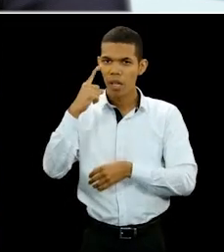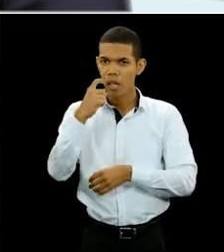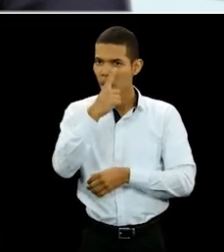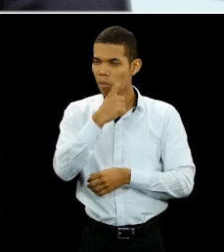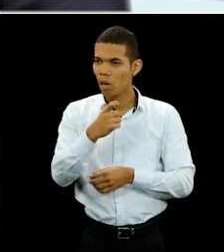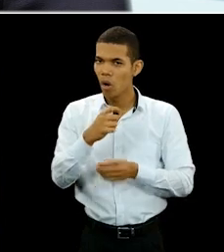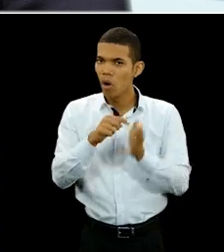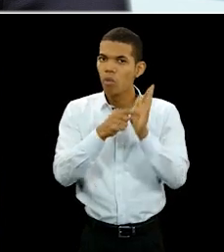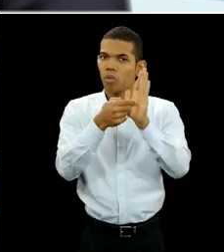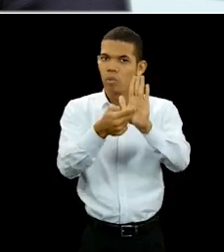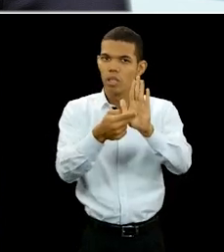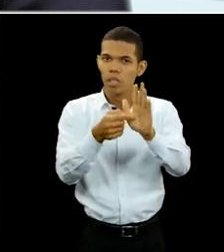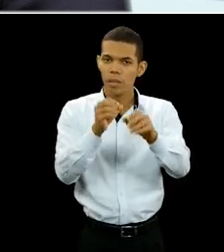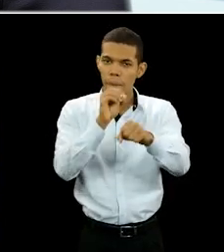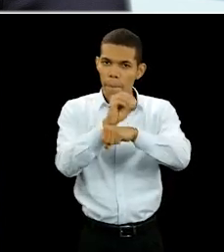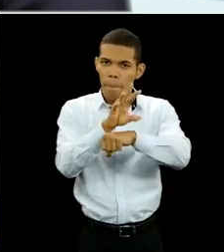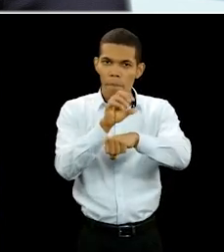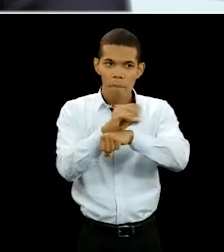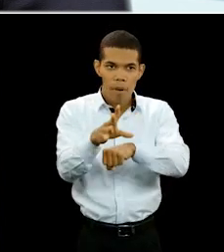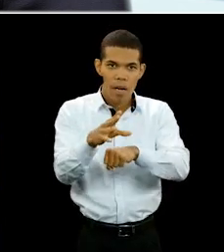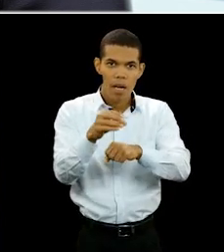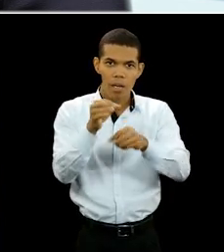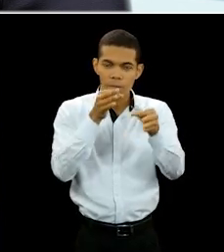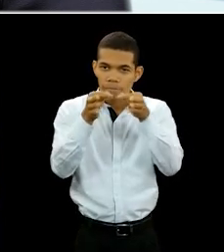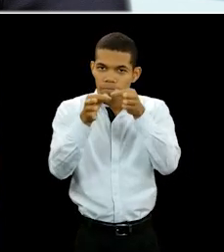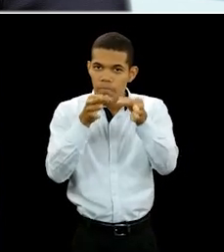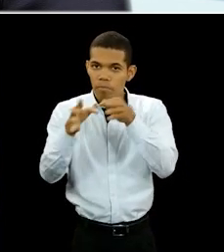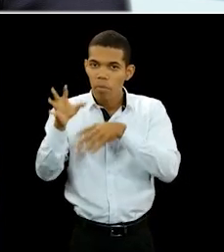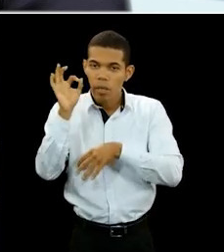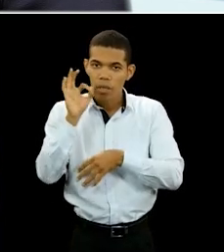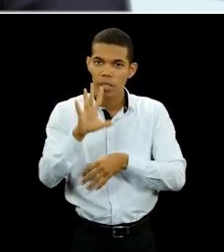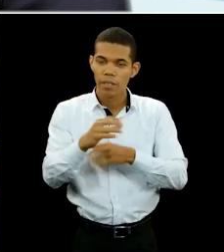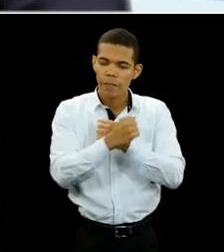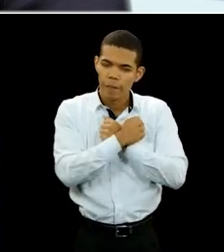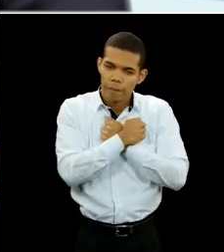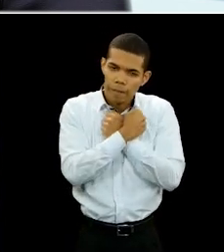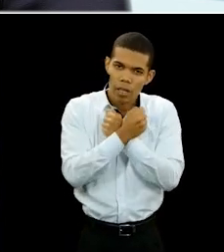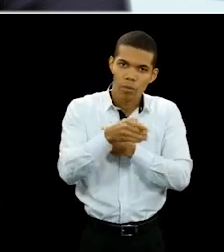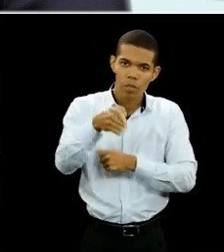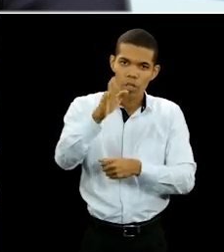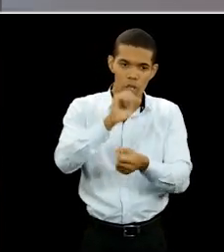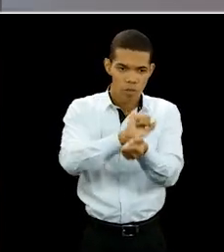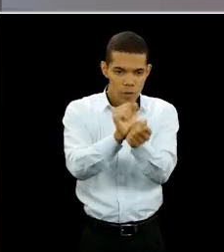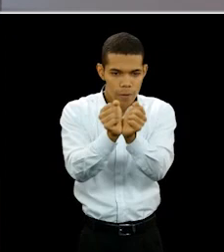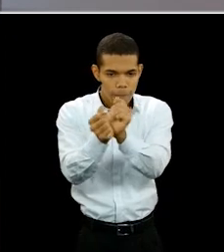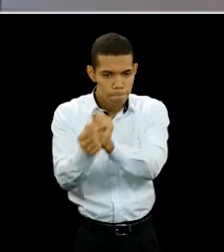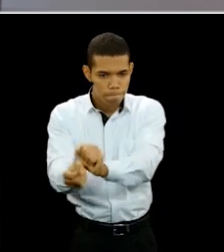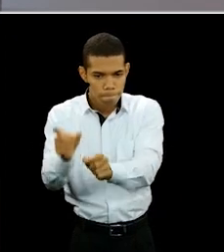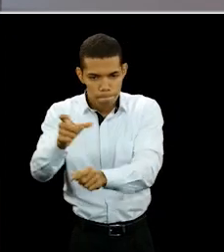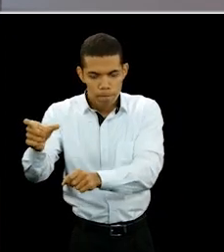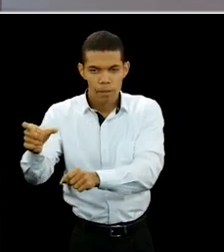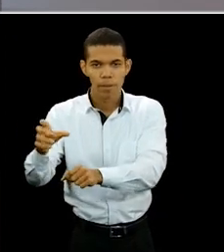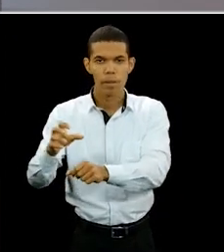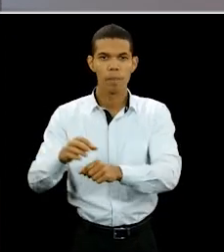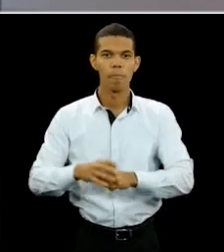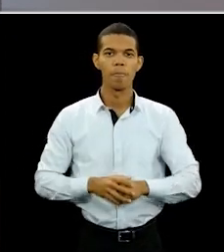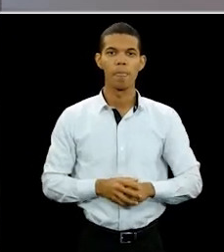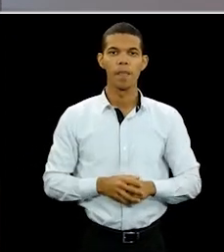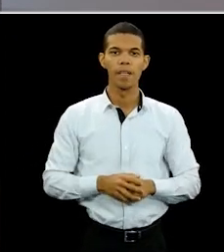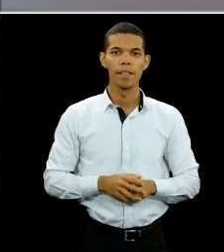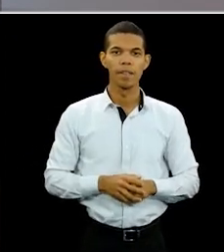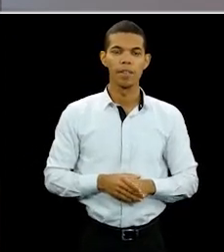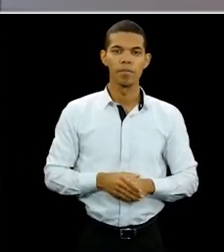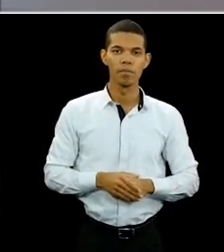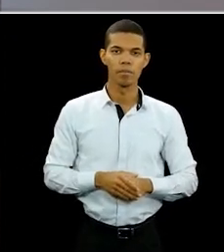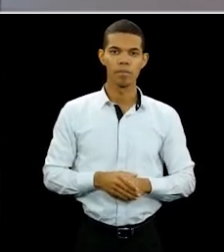de Dios para los cautivos Cómo podemos explicar eso Dios siempre a pesar de las circunstancias y vuelvo e